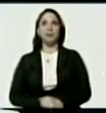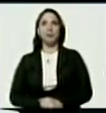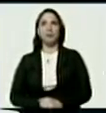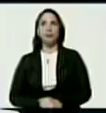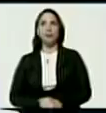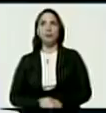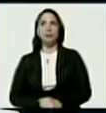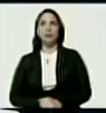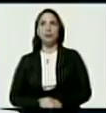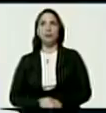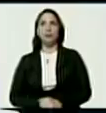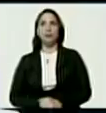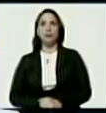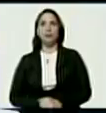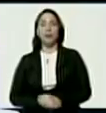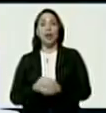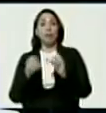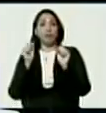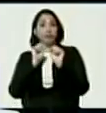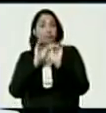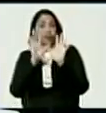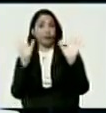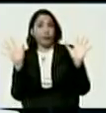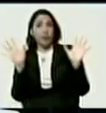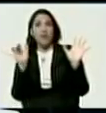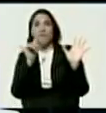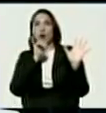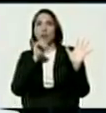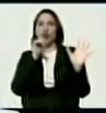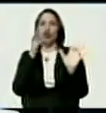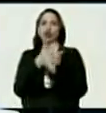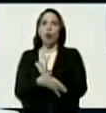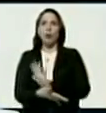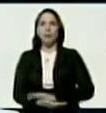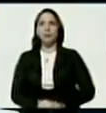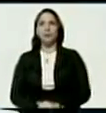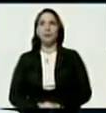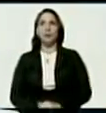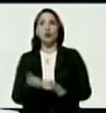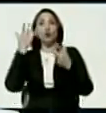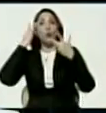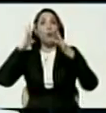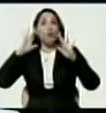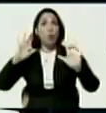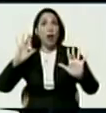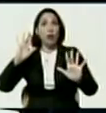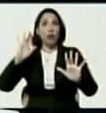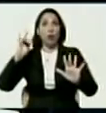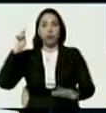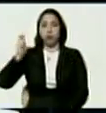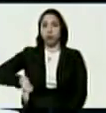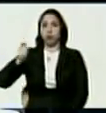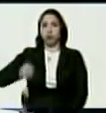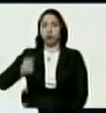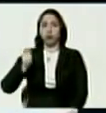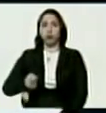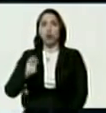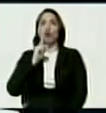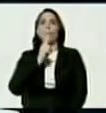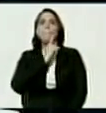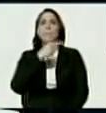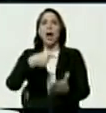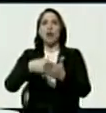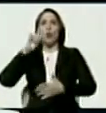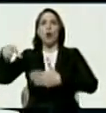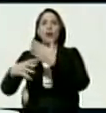aparece unas noticias relacionadas con un supuesto procurador nombrado por Guaidó, que no era otra cosa que un